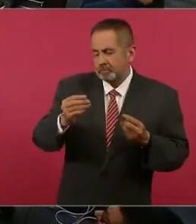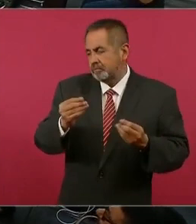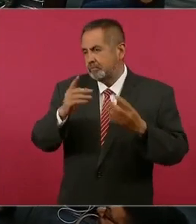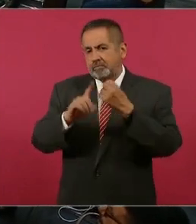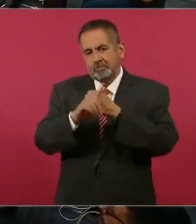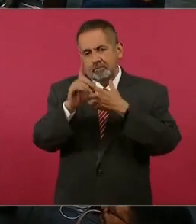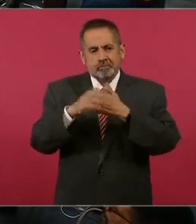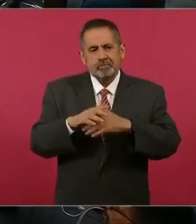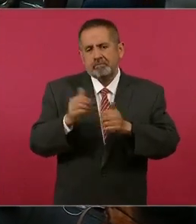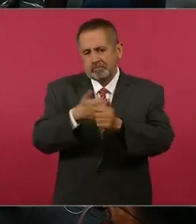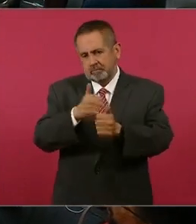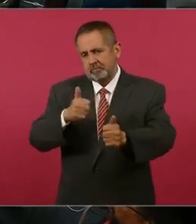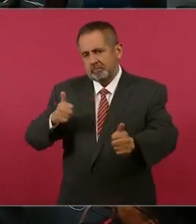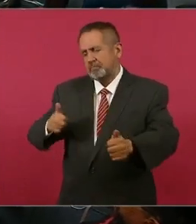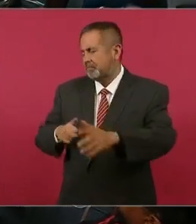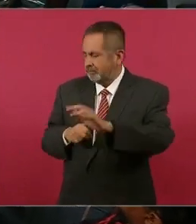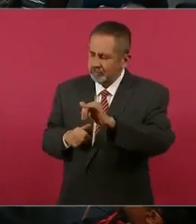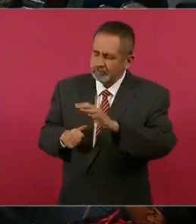es mucho el rezago,